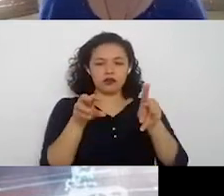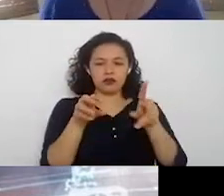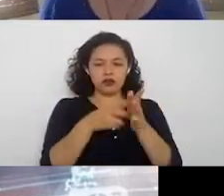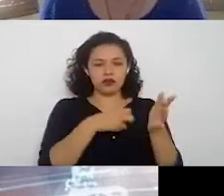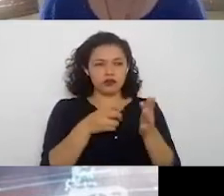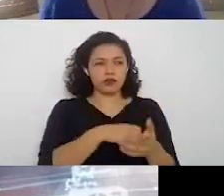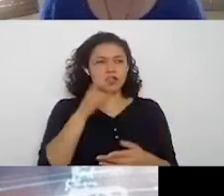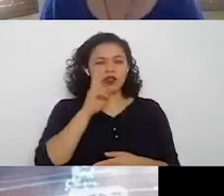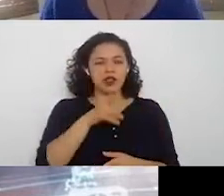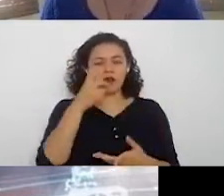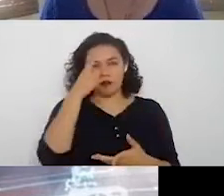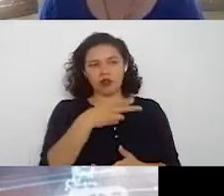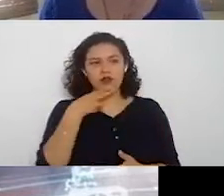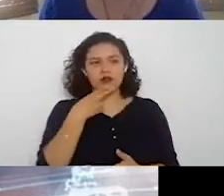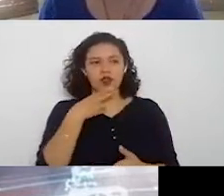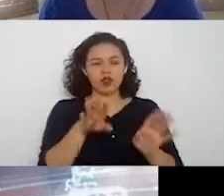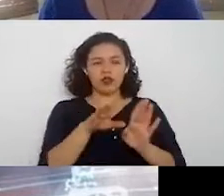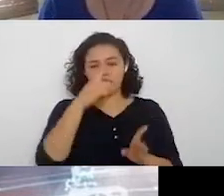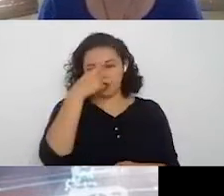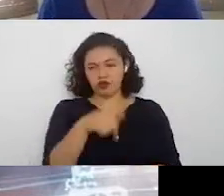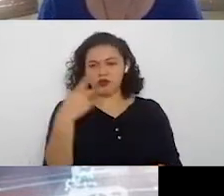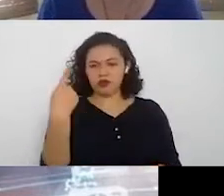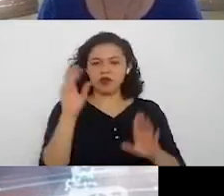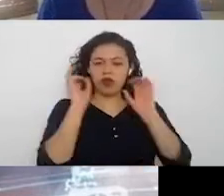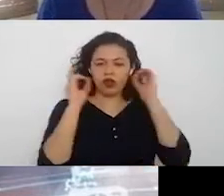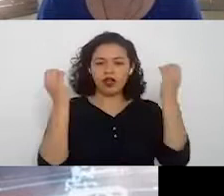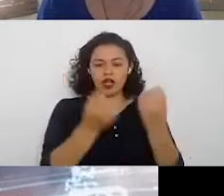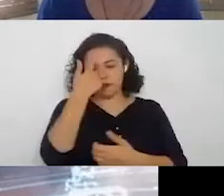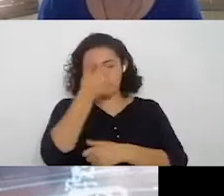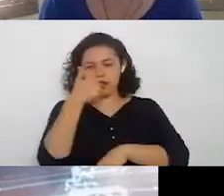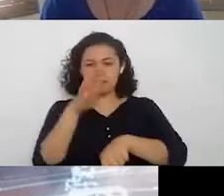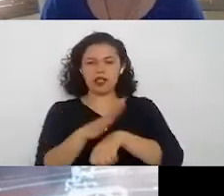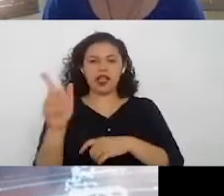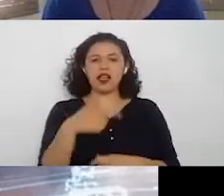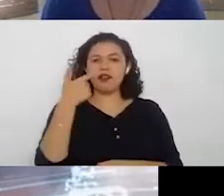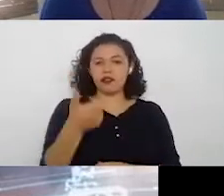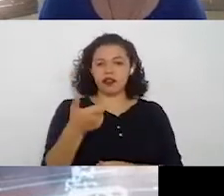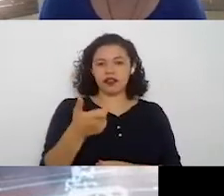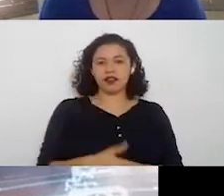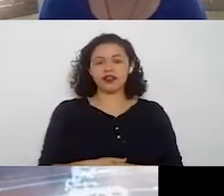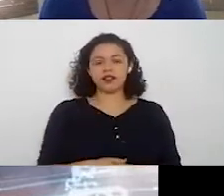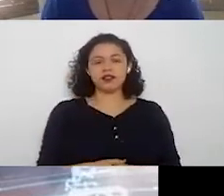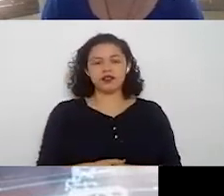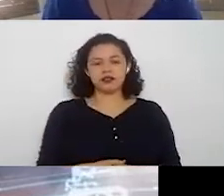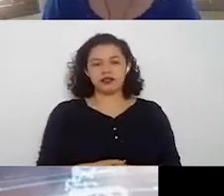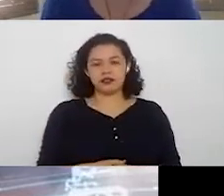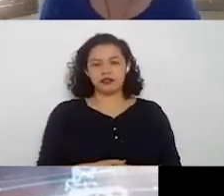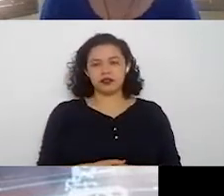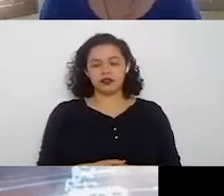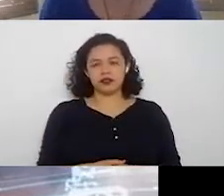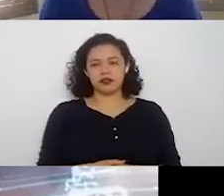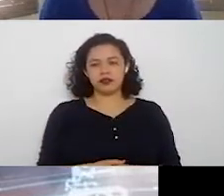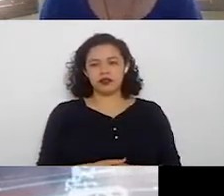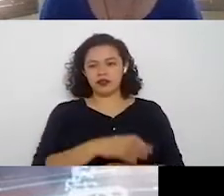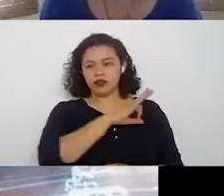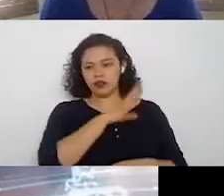cómo aplicarlo en sus organizaciones, en la administración y en las finanzas, puede causarles, ¿verdad?, el cierre